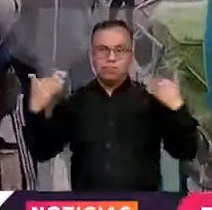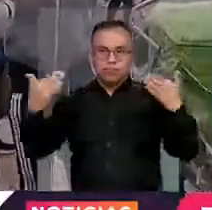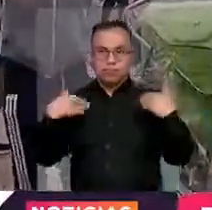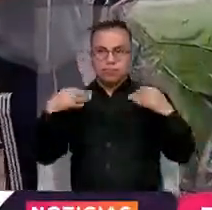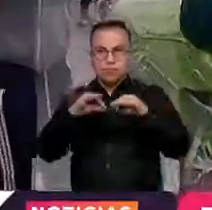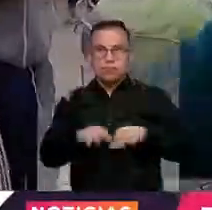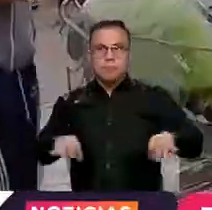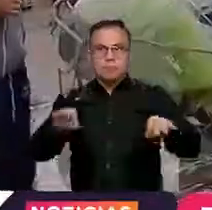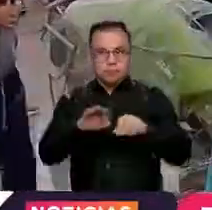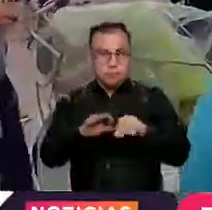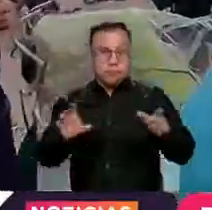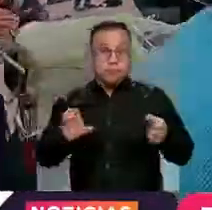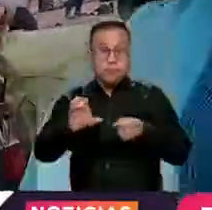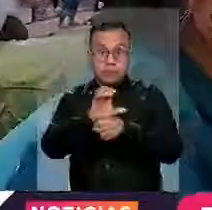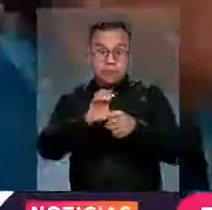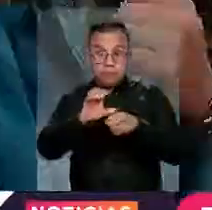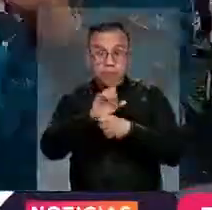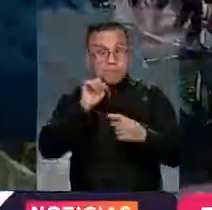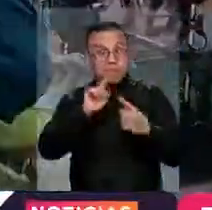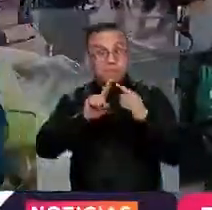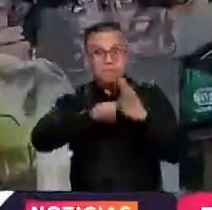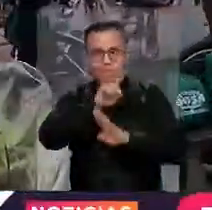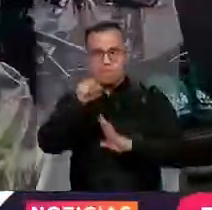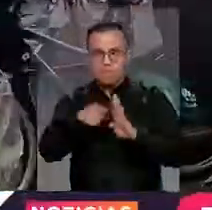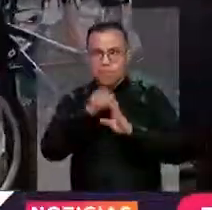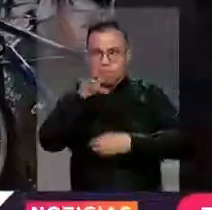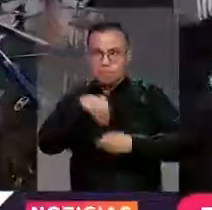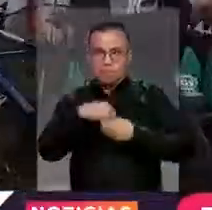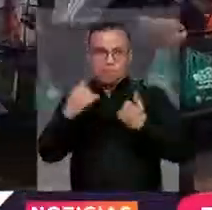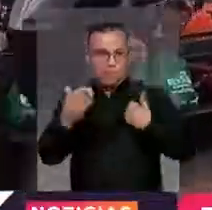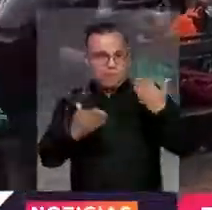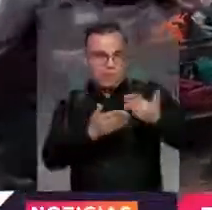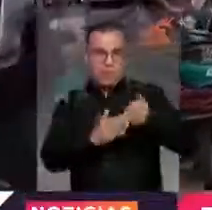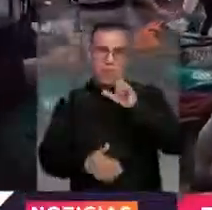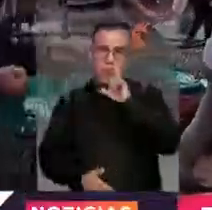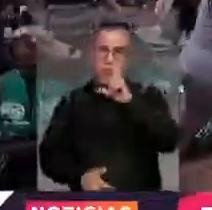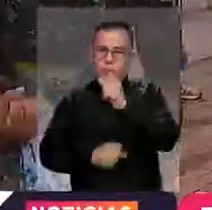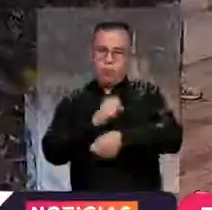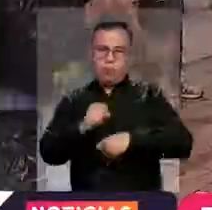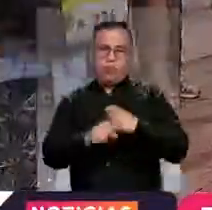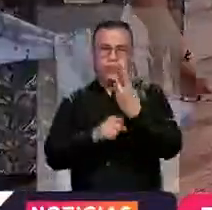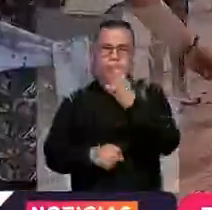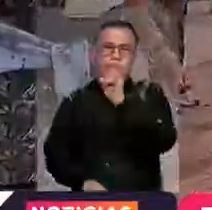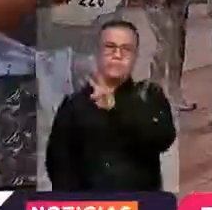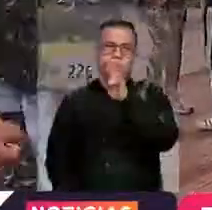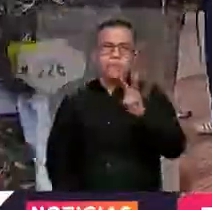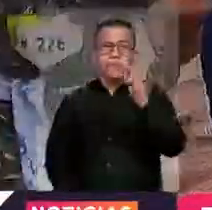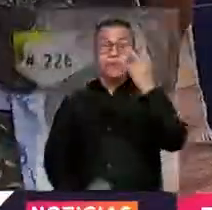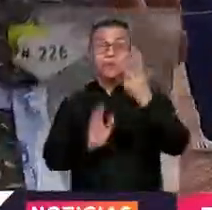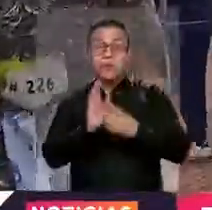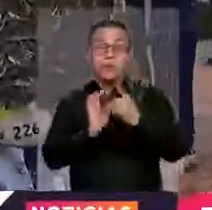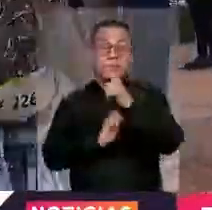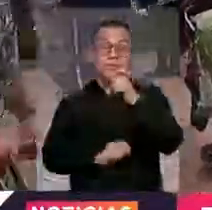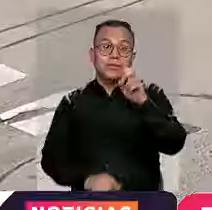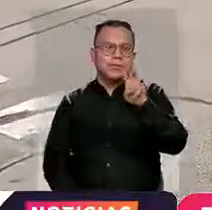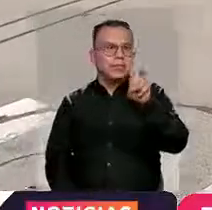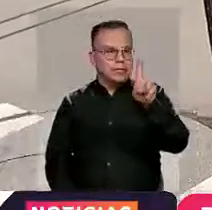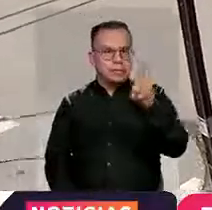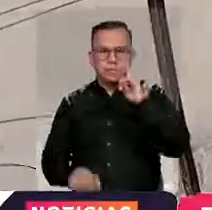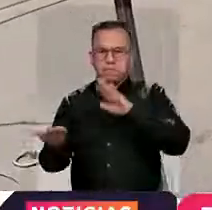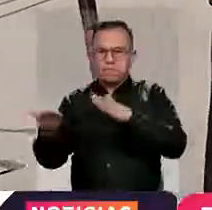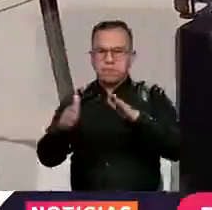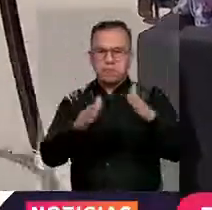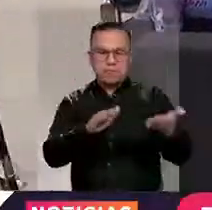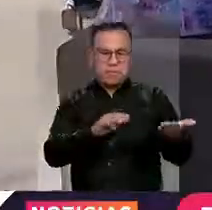prioritaria para ciudadanos y autoridades. Durante la pandemia y hasta julio del 2022, 2.172 personas han fallecido